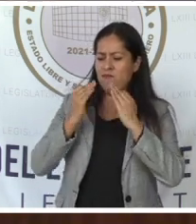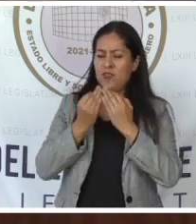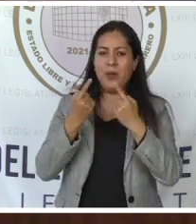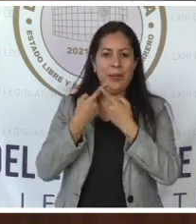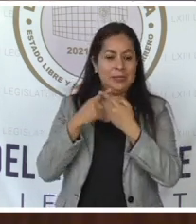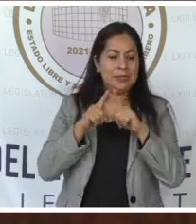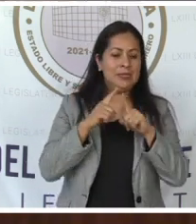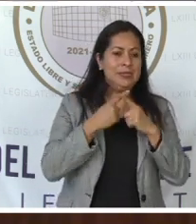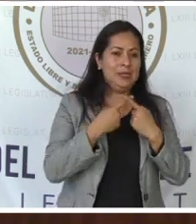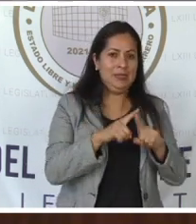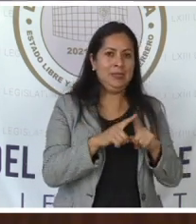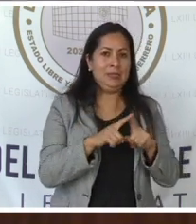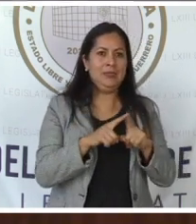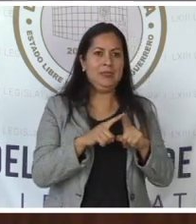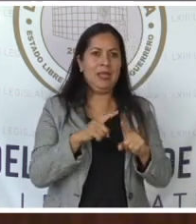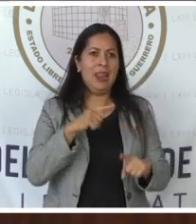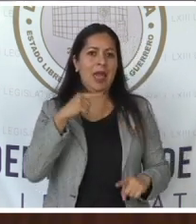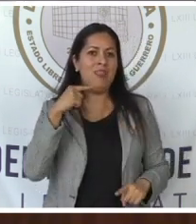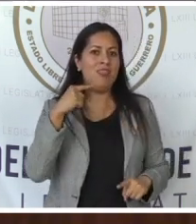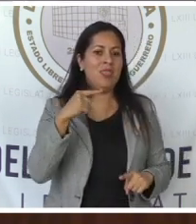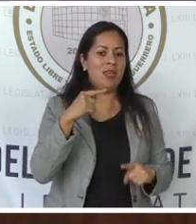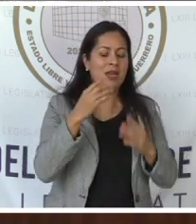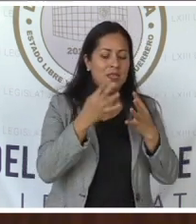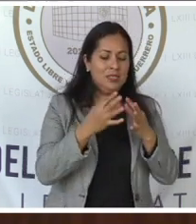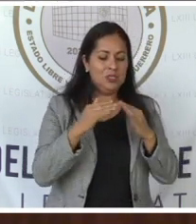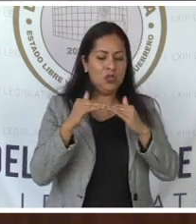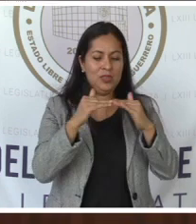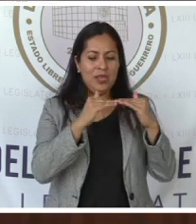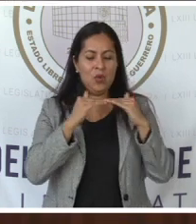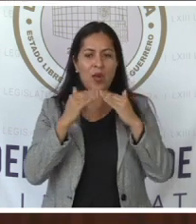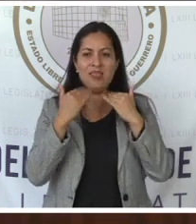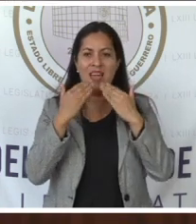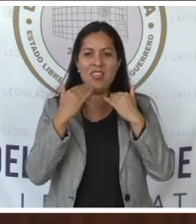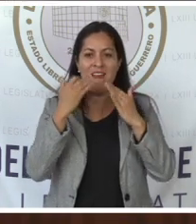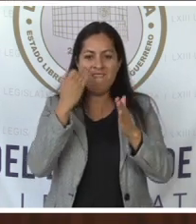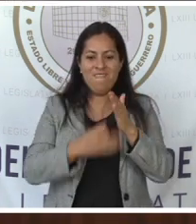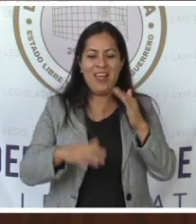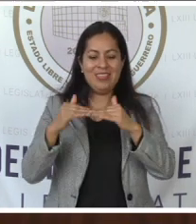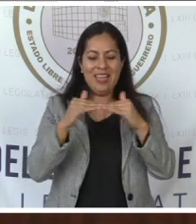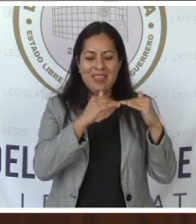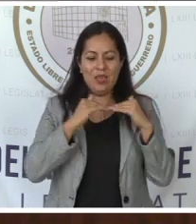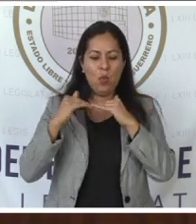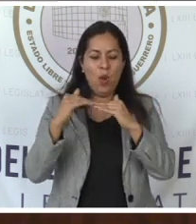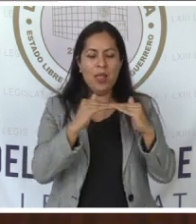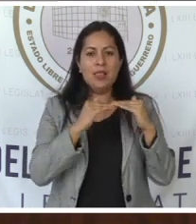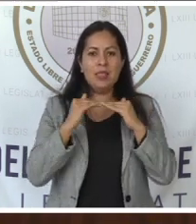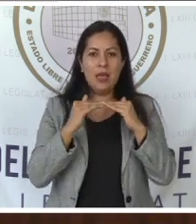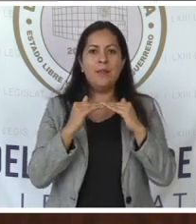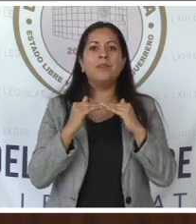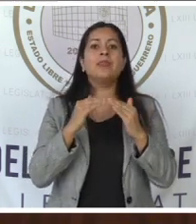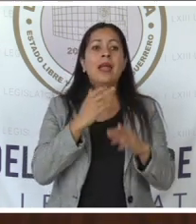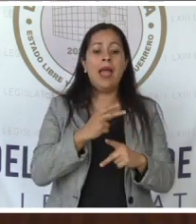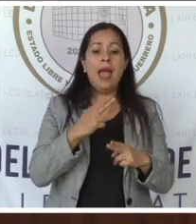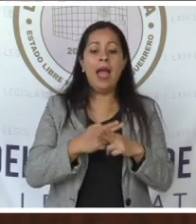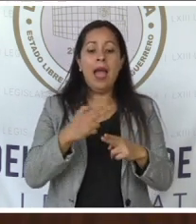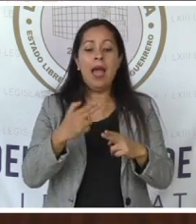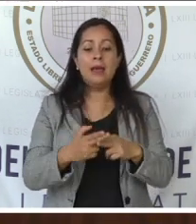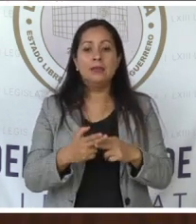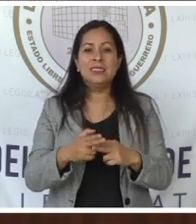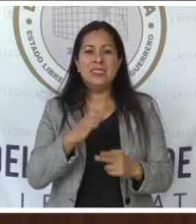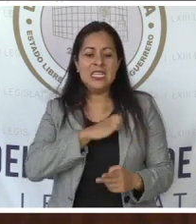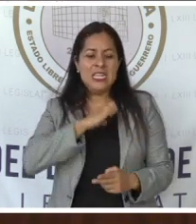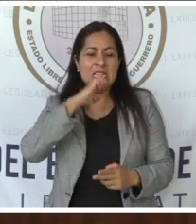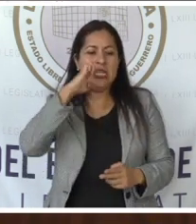la negación de los principios básicos de igualdad de las personas hasta la instigación del